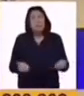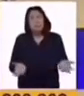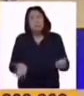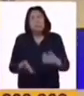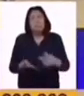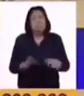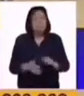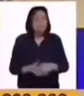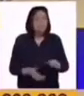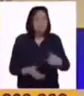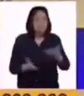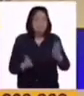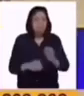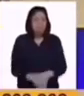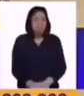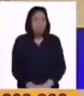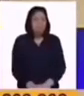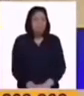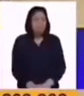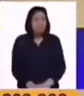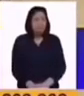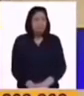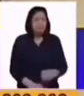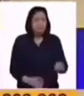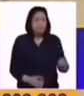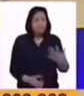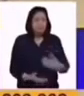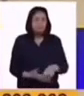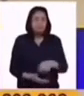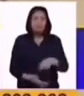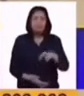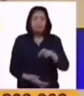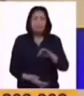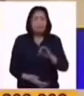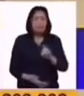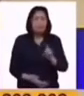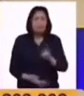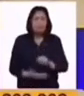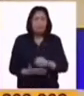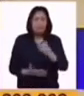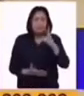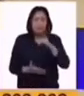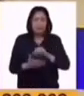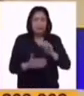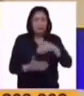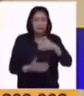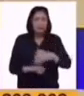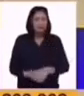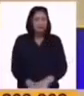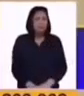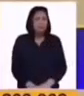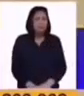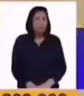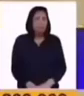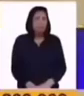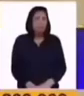¿Qué vamos a hacer si no hay otra cosa? Porque me dijeron que la Pfizer va a ser de acá 3 meses todavía, o sea que...